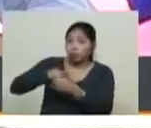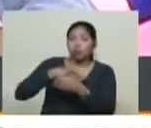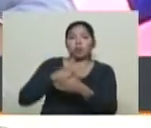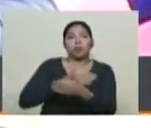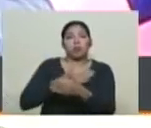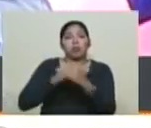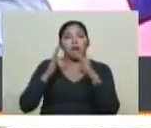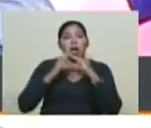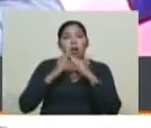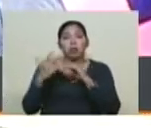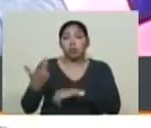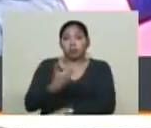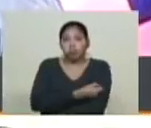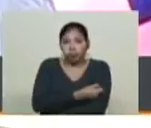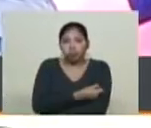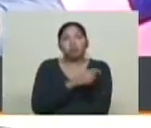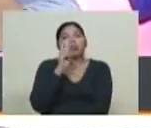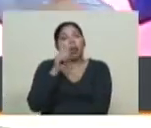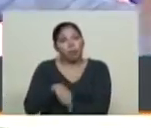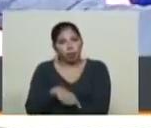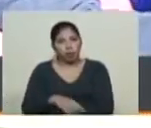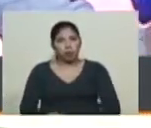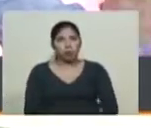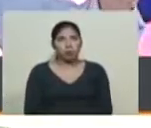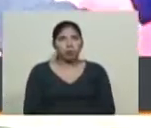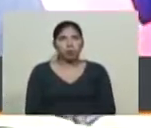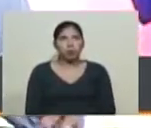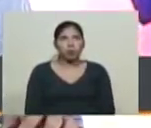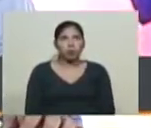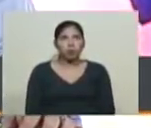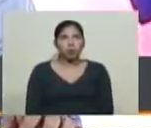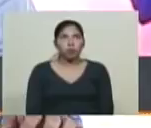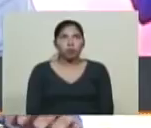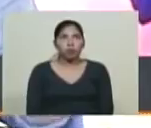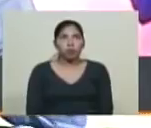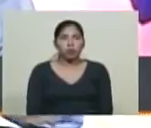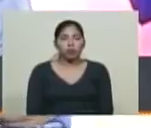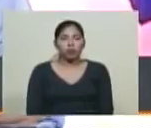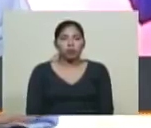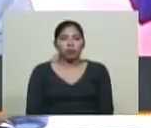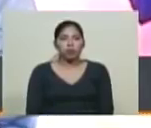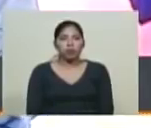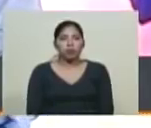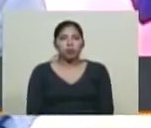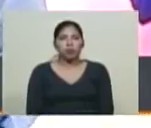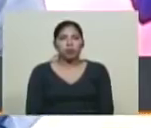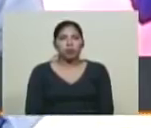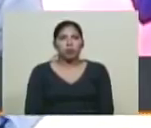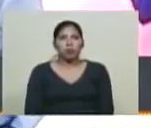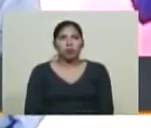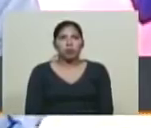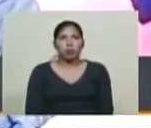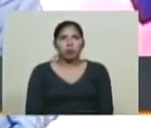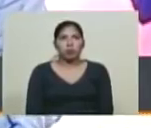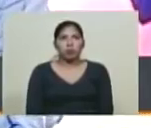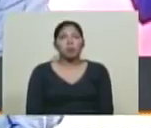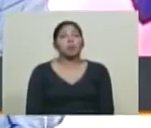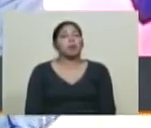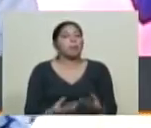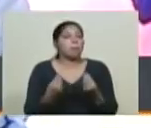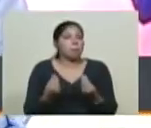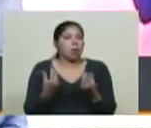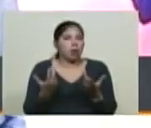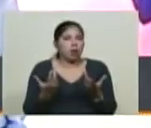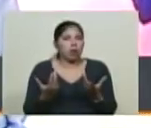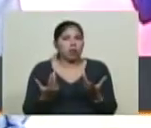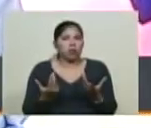seguridad que estamos llegando a cada una de las áreas a nivel de barrido y tener certeza que el plan